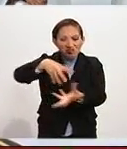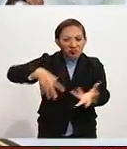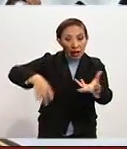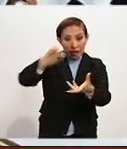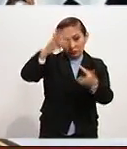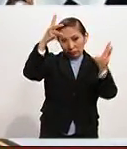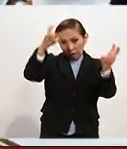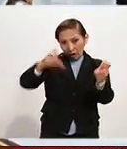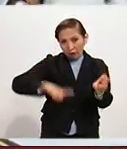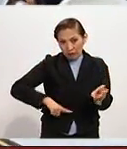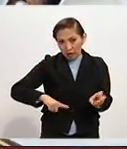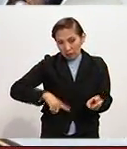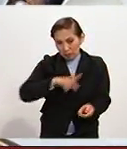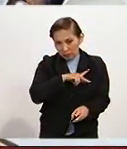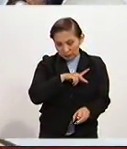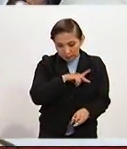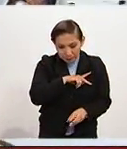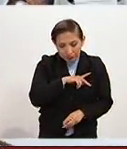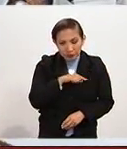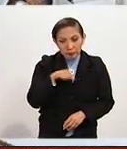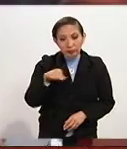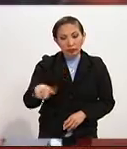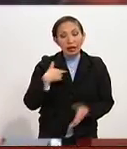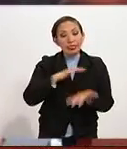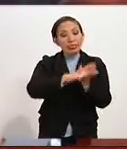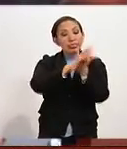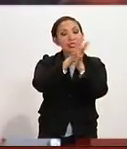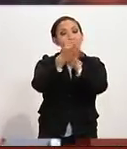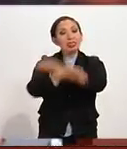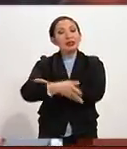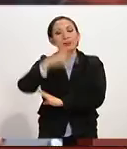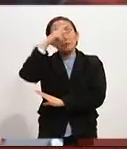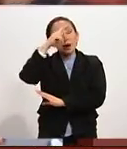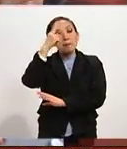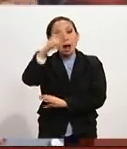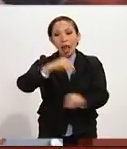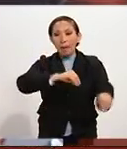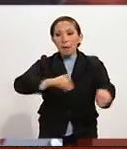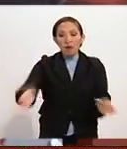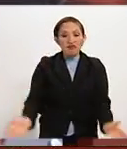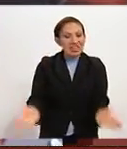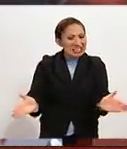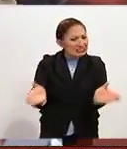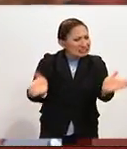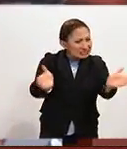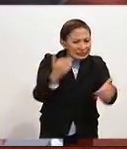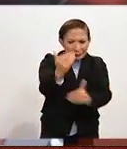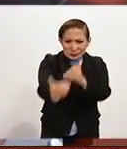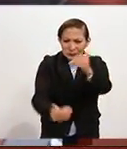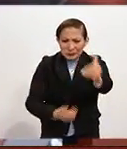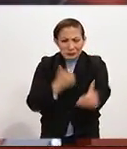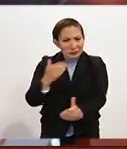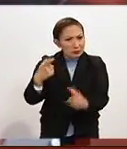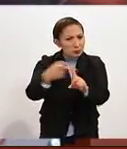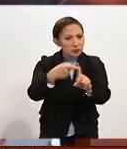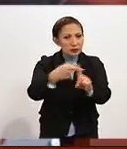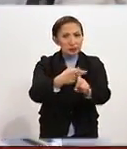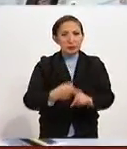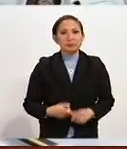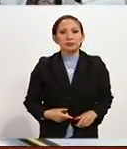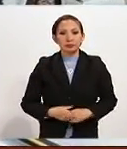lema de este gobierno. Estamos transformando a México para moverlo hacia adelante de forma